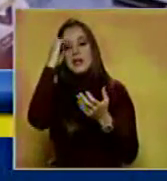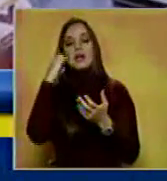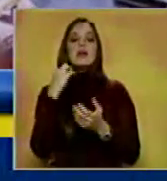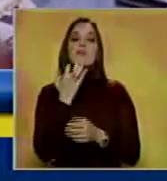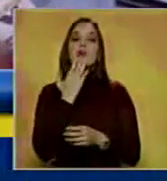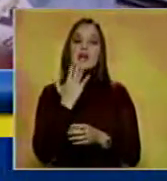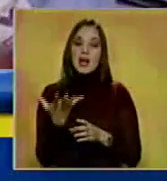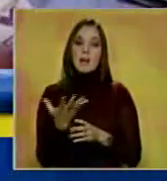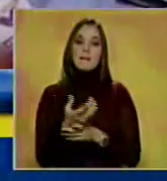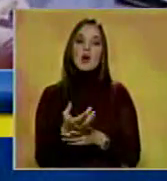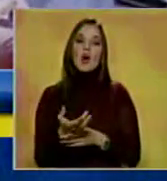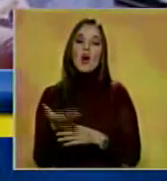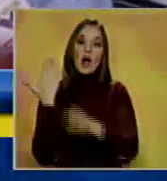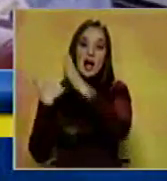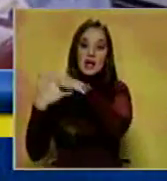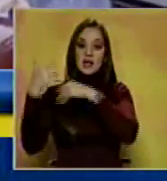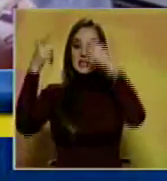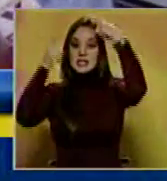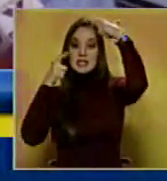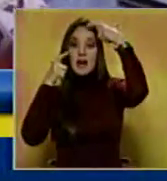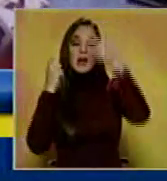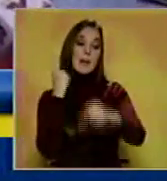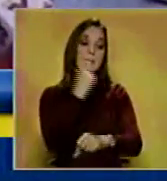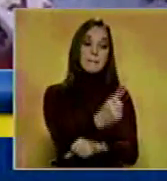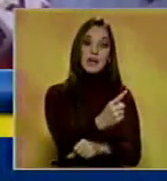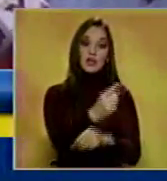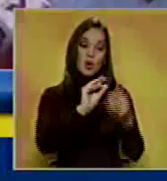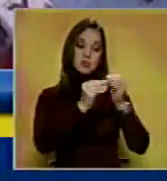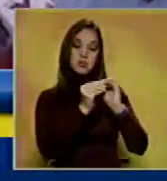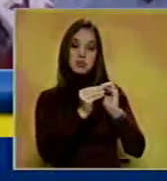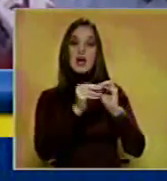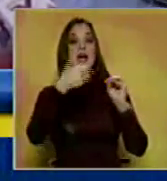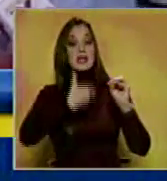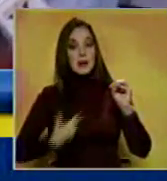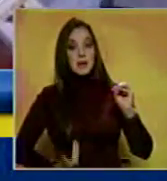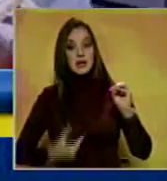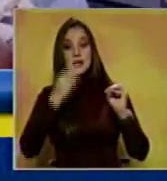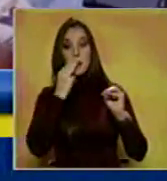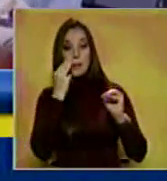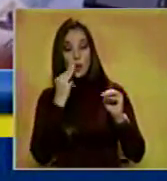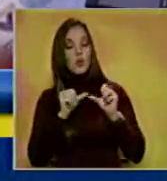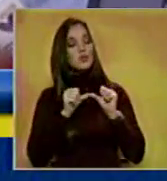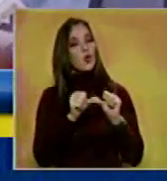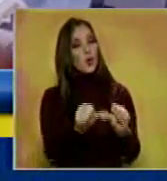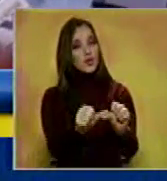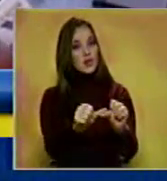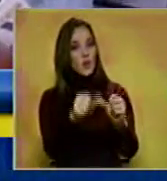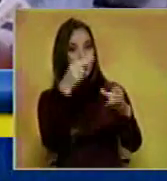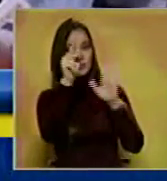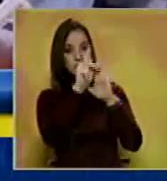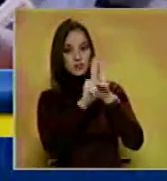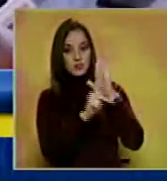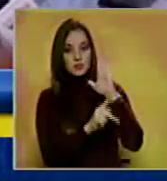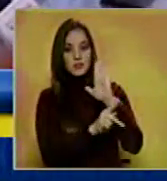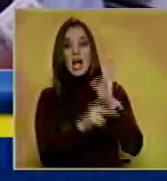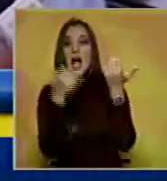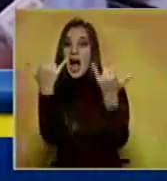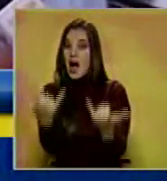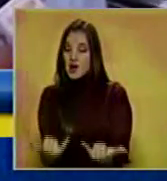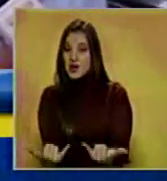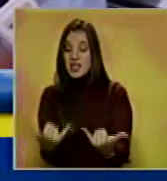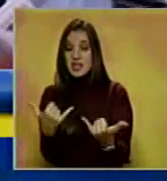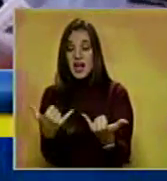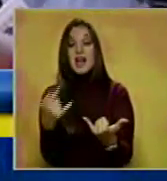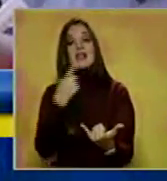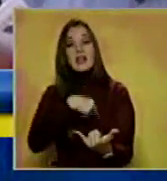una inversión como la que el comandante chávez ordenó y en la que el presidente nicolás maduro le está dando continuidad en este momento tenemos un problema aquí en el